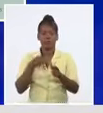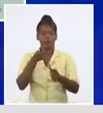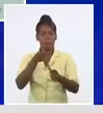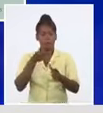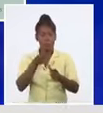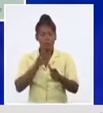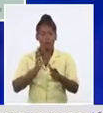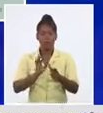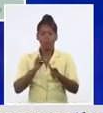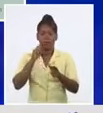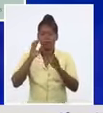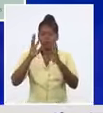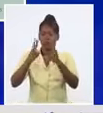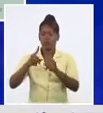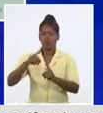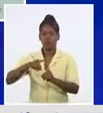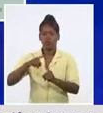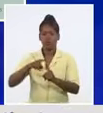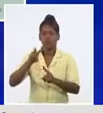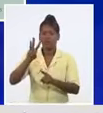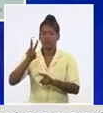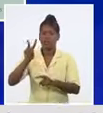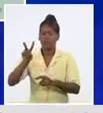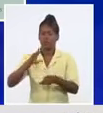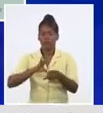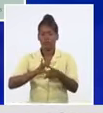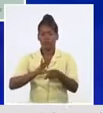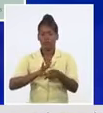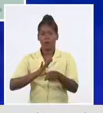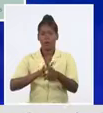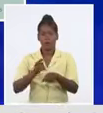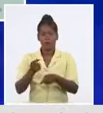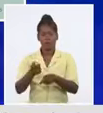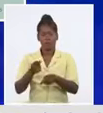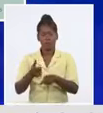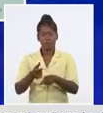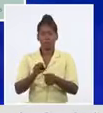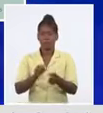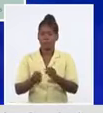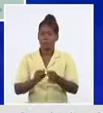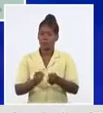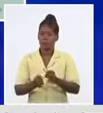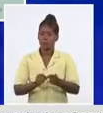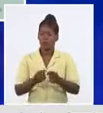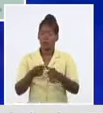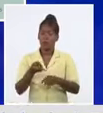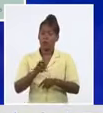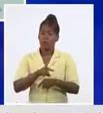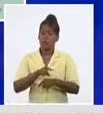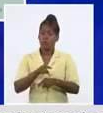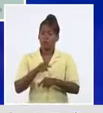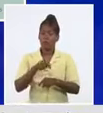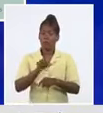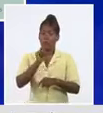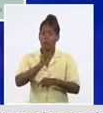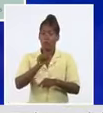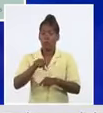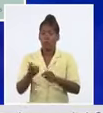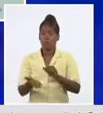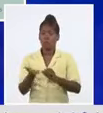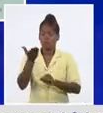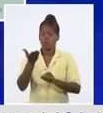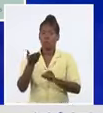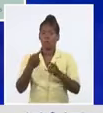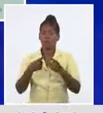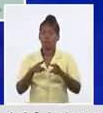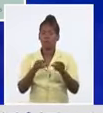un acumulado total de 32 casos autóctonos, 19 casos más en relación con la jornada anterior y con una transmisión